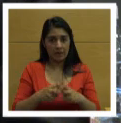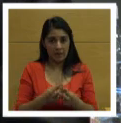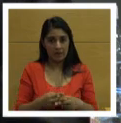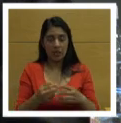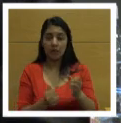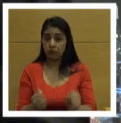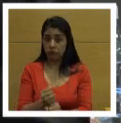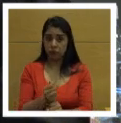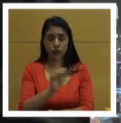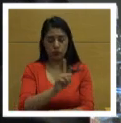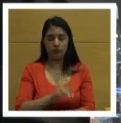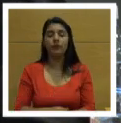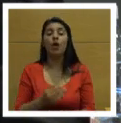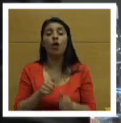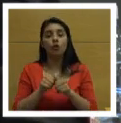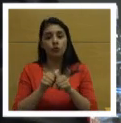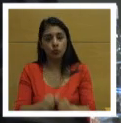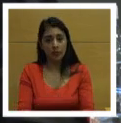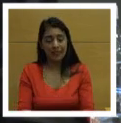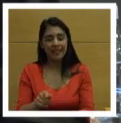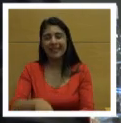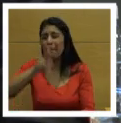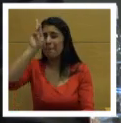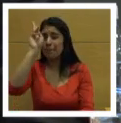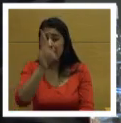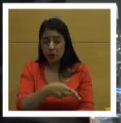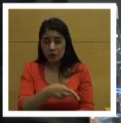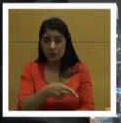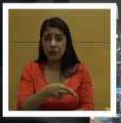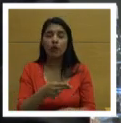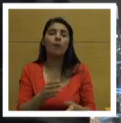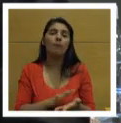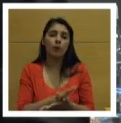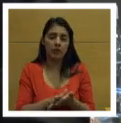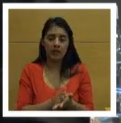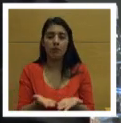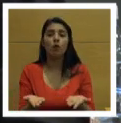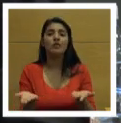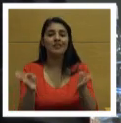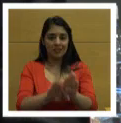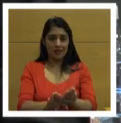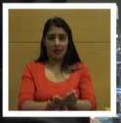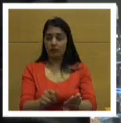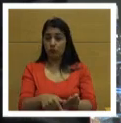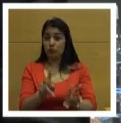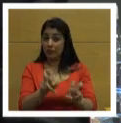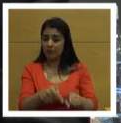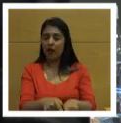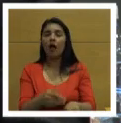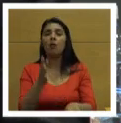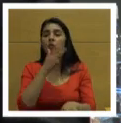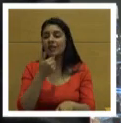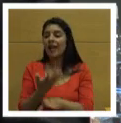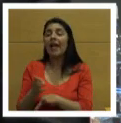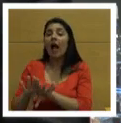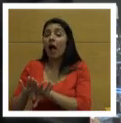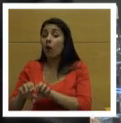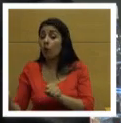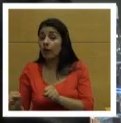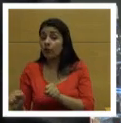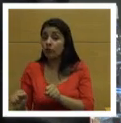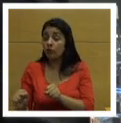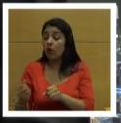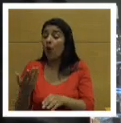del denunciado, está prohibido cerrar un caso por conciliación de la víctima con el denunciado o acta